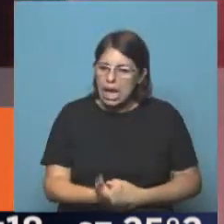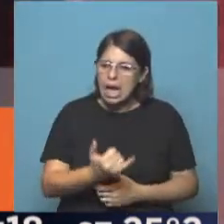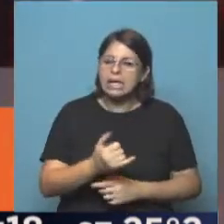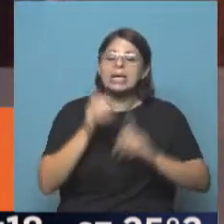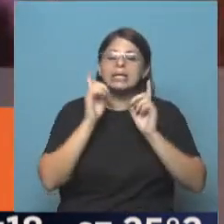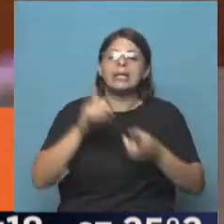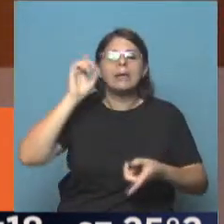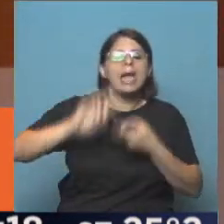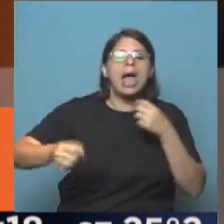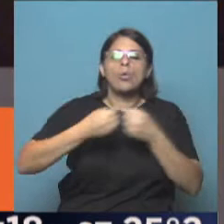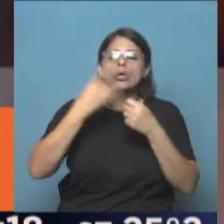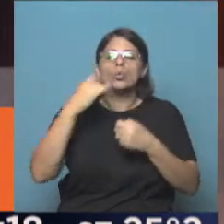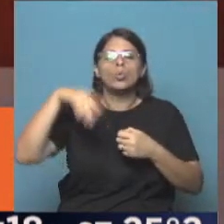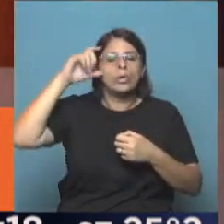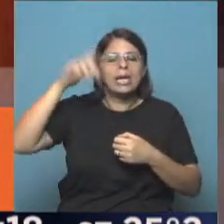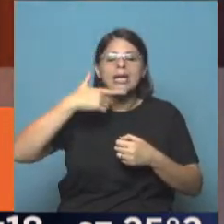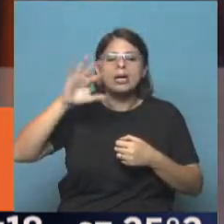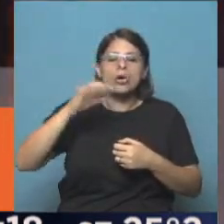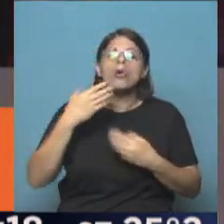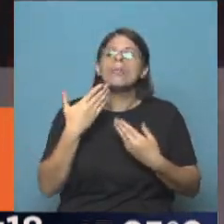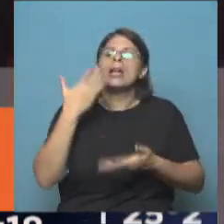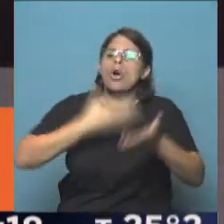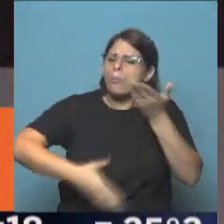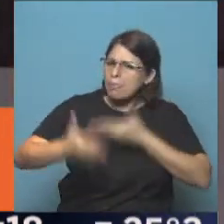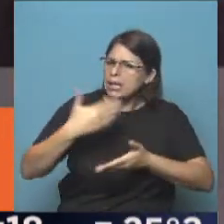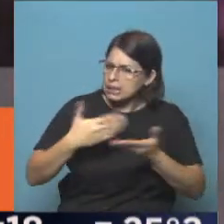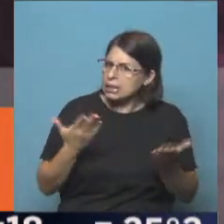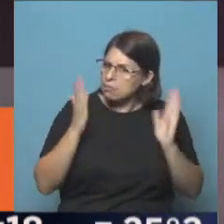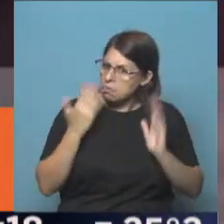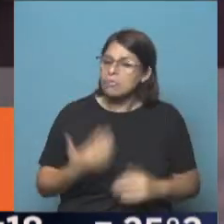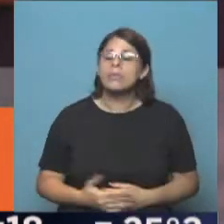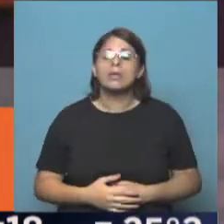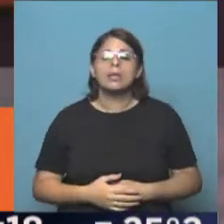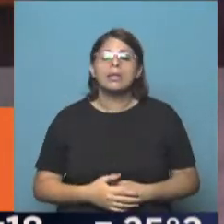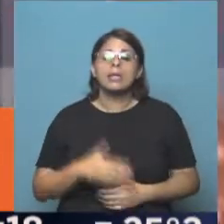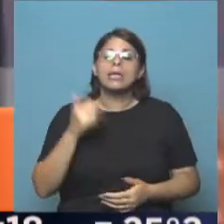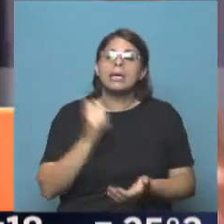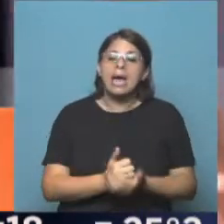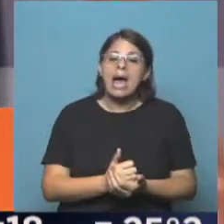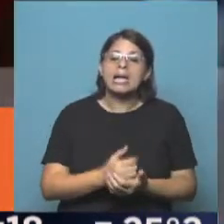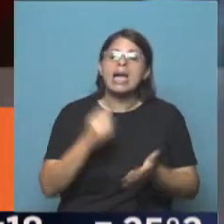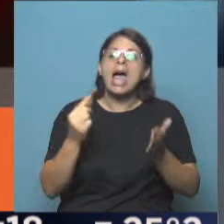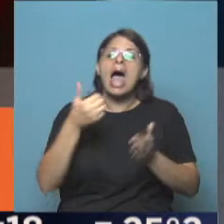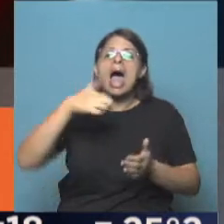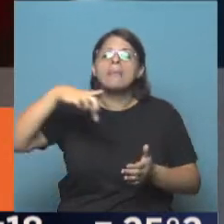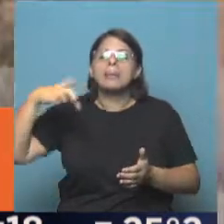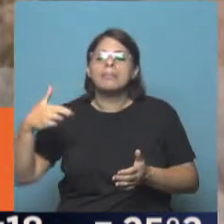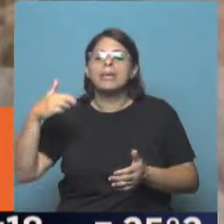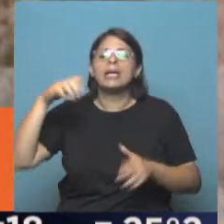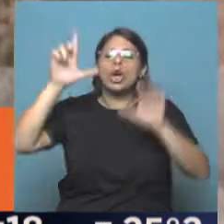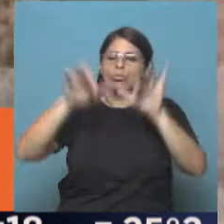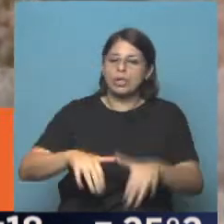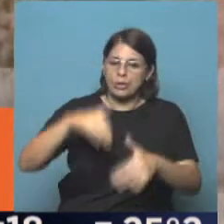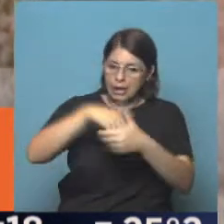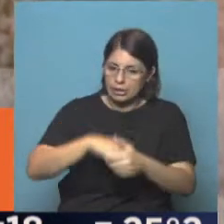acuerdos que se han dado con la UNESCO para llevar adelante el emprendimiento, y va a estar presente en una aplicación en los ordenadores, seguramente esté